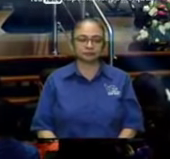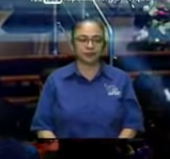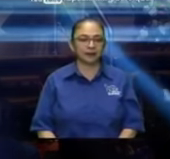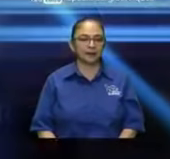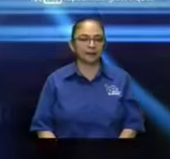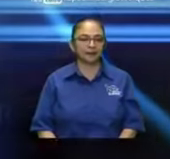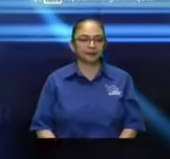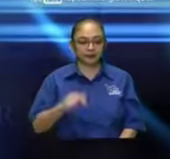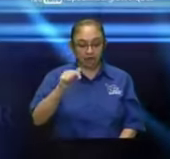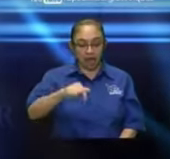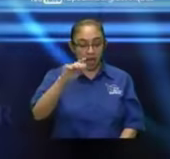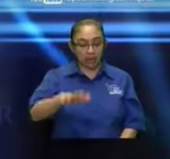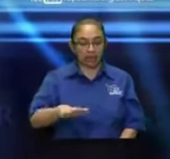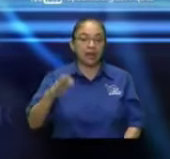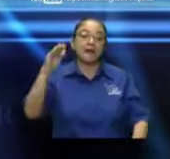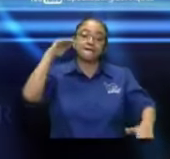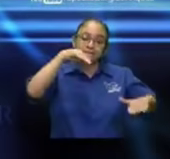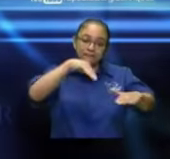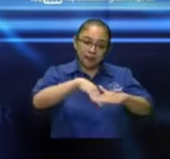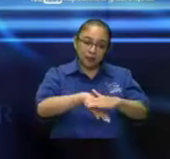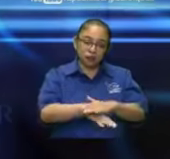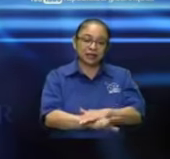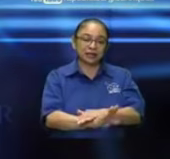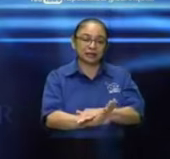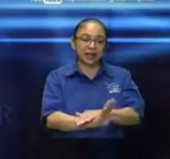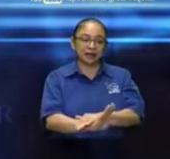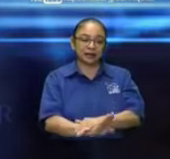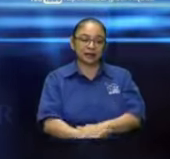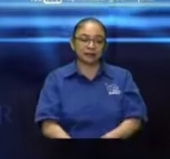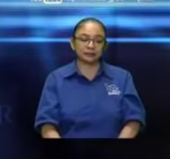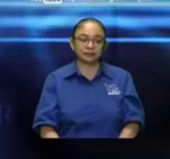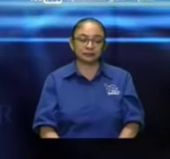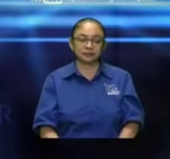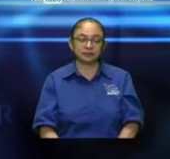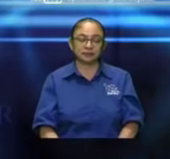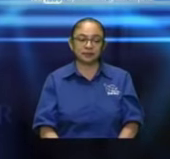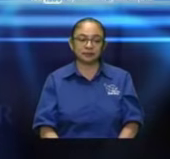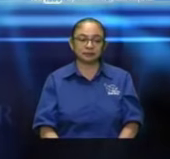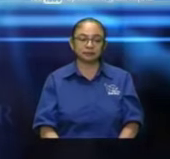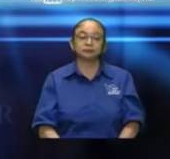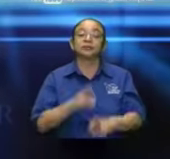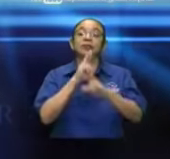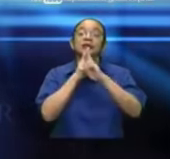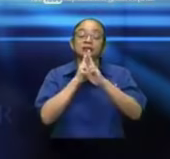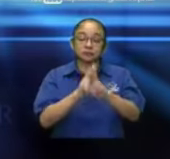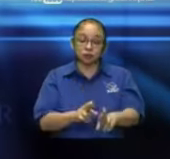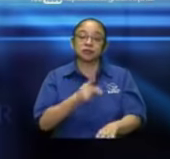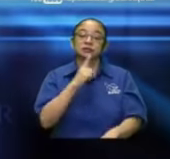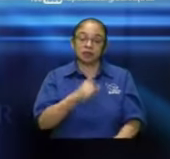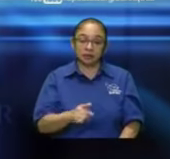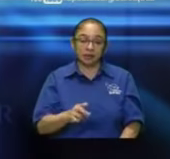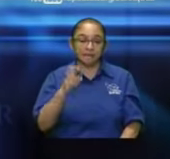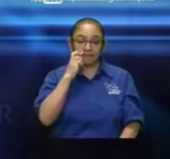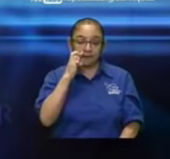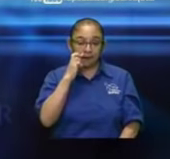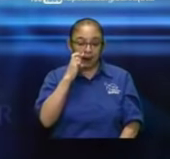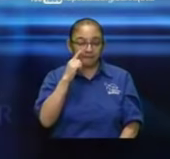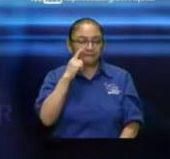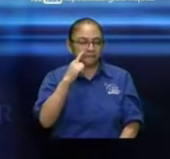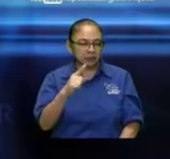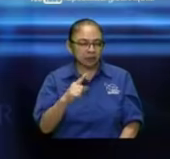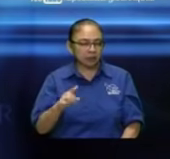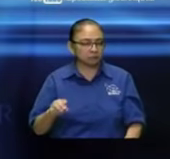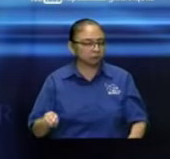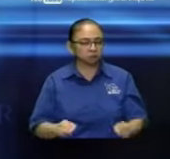Bueno, aquí vamos a entrar ya en dos temitas nada más y nos vamos a ir. Pero respondiendo él le dijo, Padre, mira, por tantos años